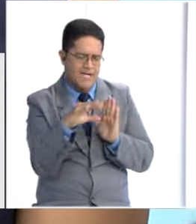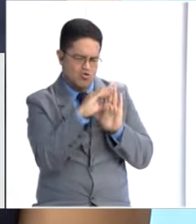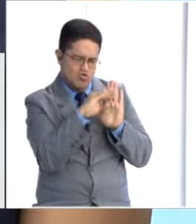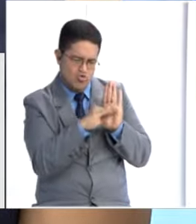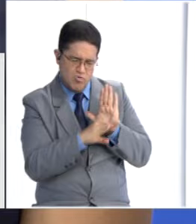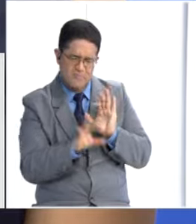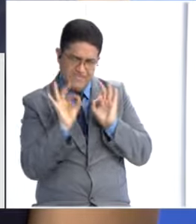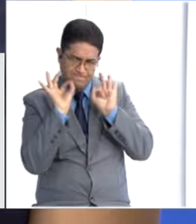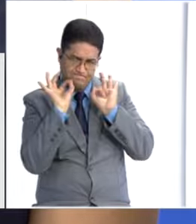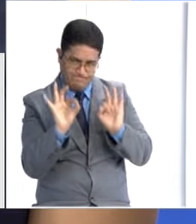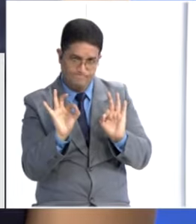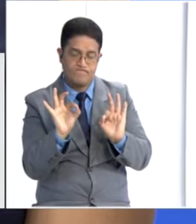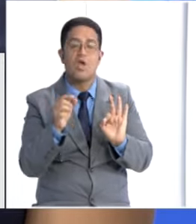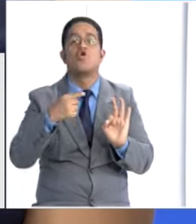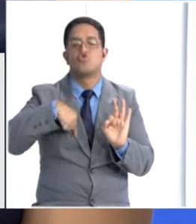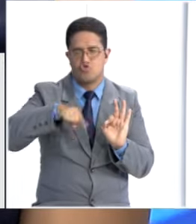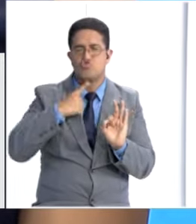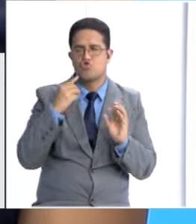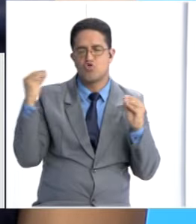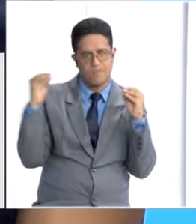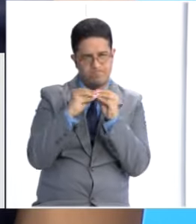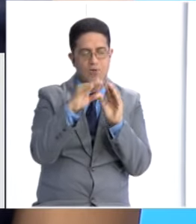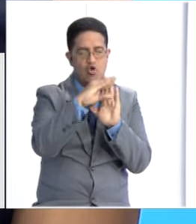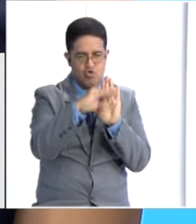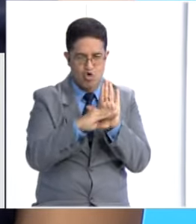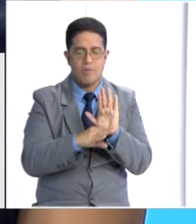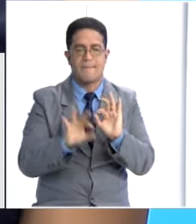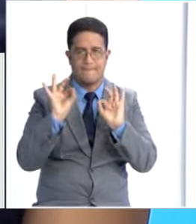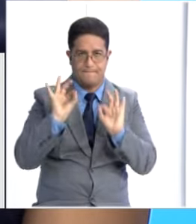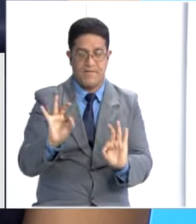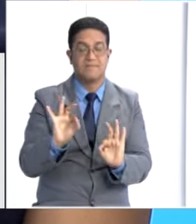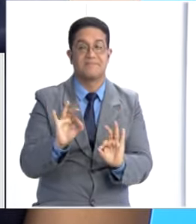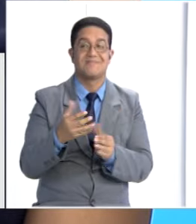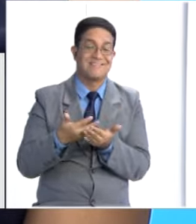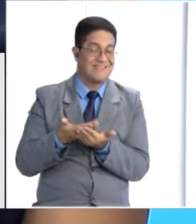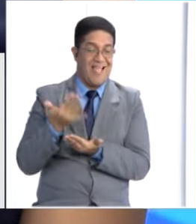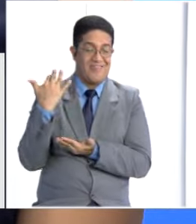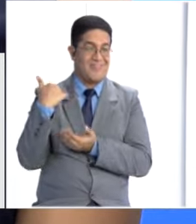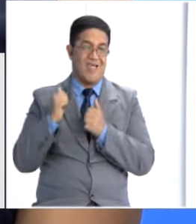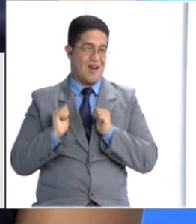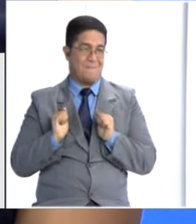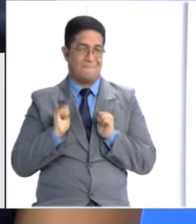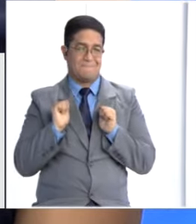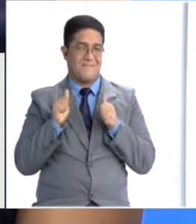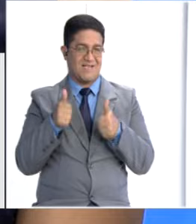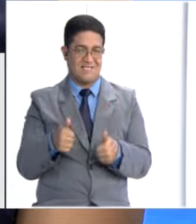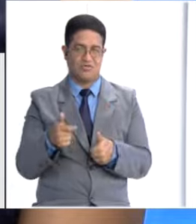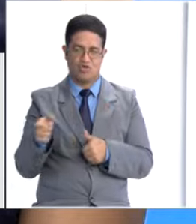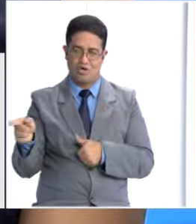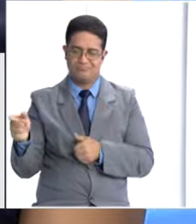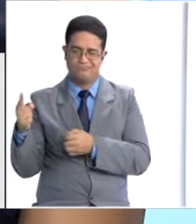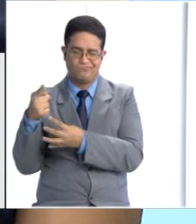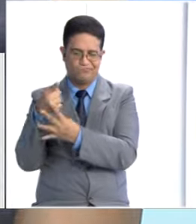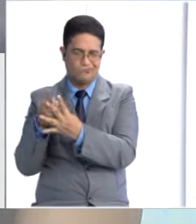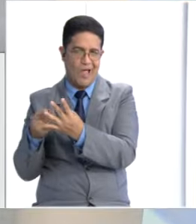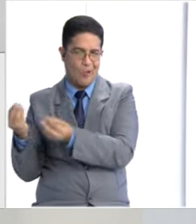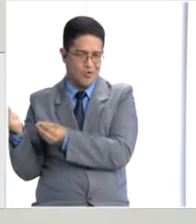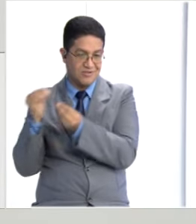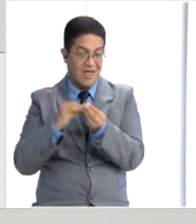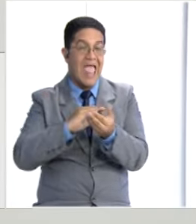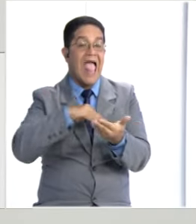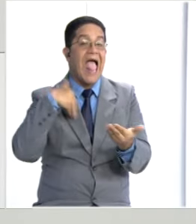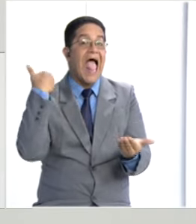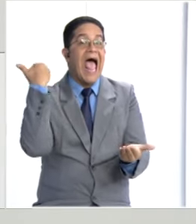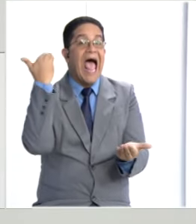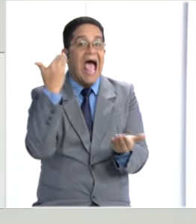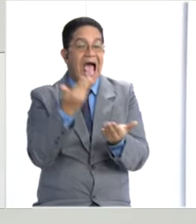¿verdad? Cumplimos con las normas de buenas prácticas. Y desde el inicio, desde el proceso, desde que llega la materia prima como tal hasta que se convierte en